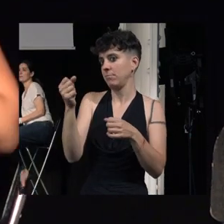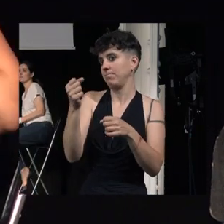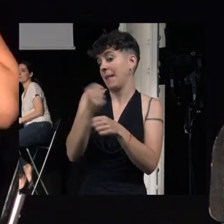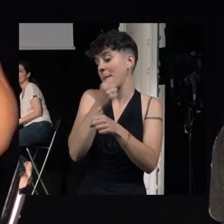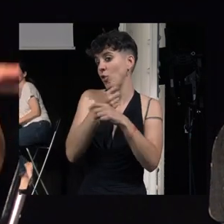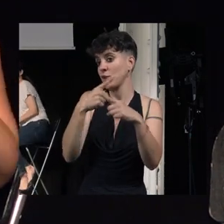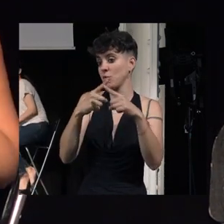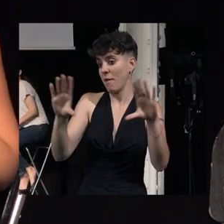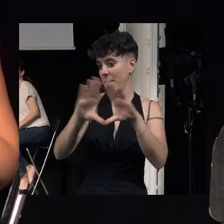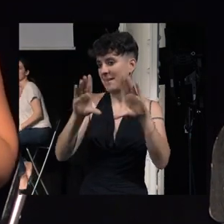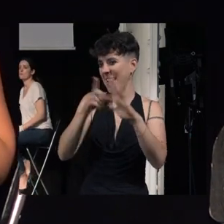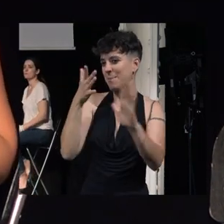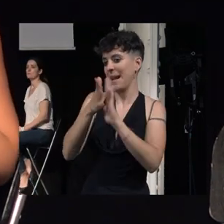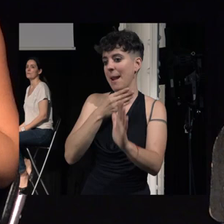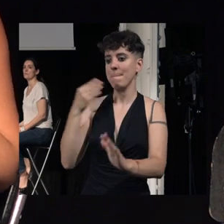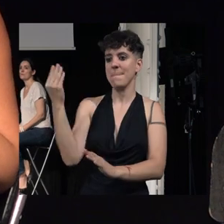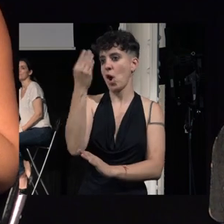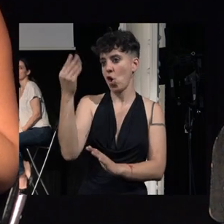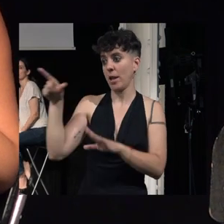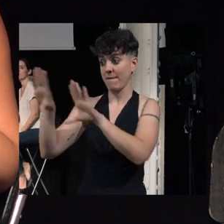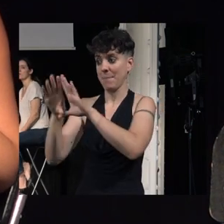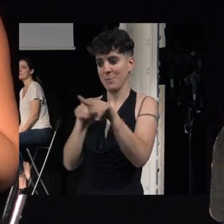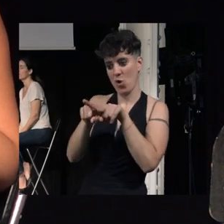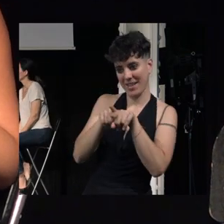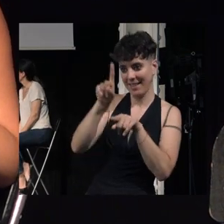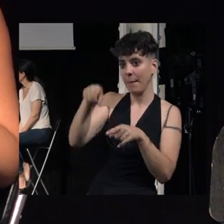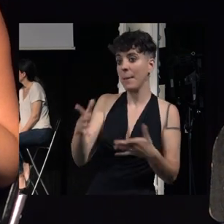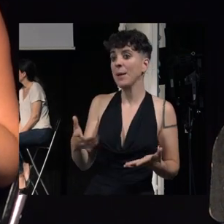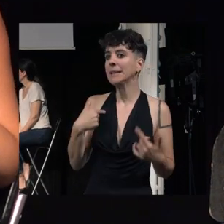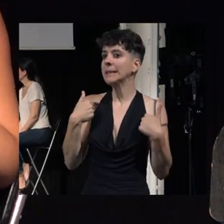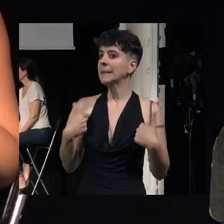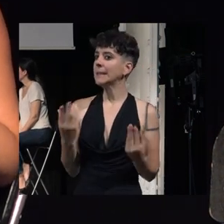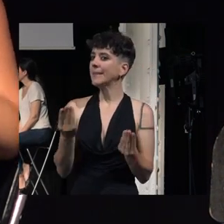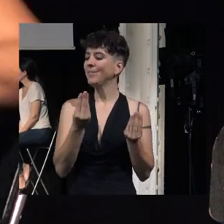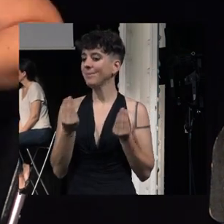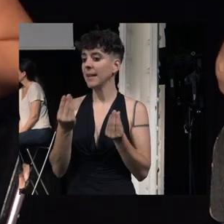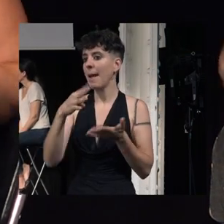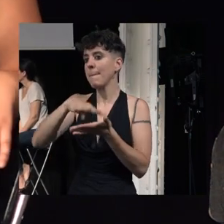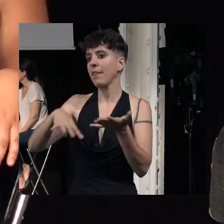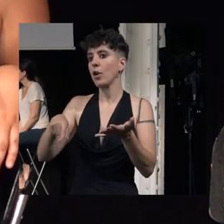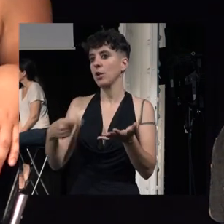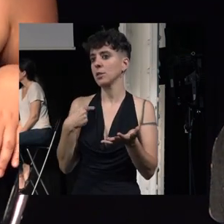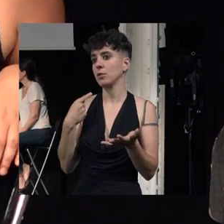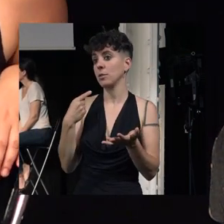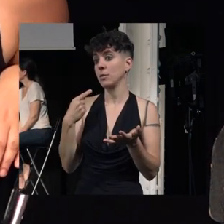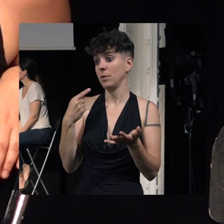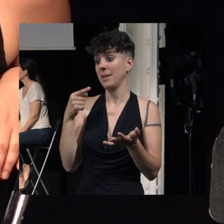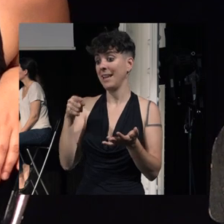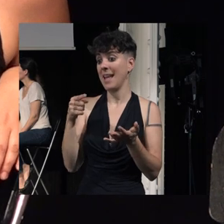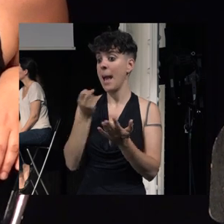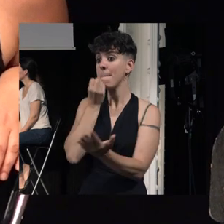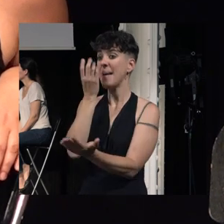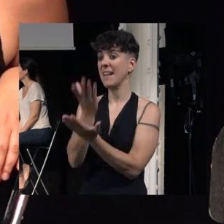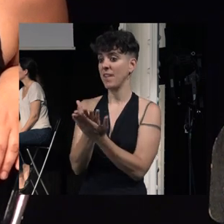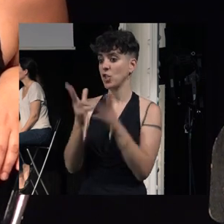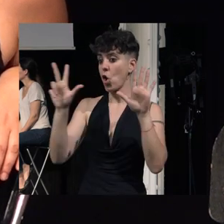que yo seguro y que tendrán su crítica al feminismo, pero a mí me da la sensación que en Barcelona, y eso se vio por ejemplo en el manifiesto